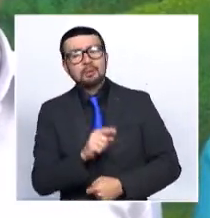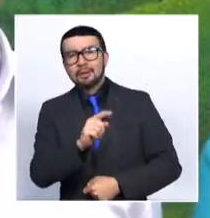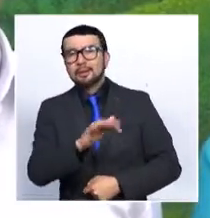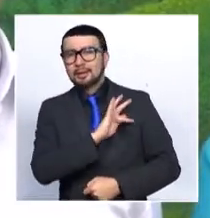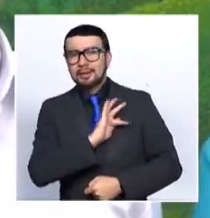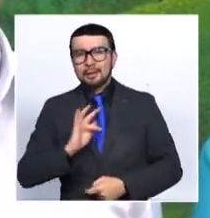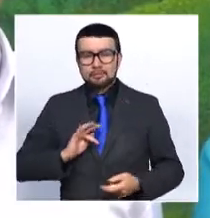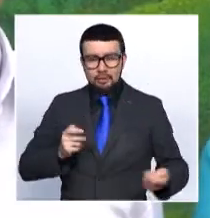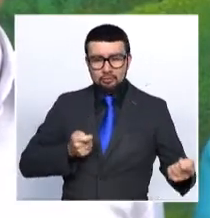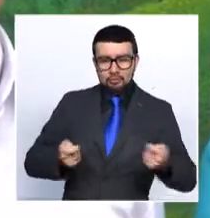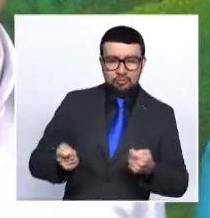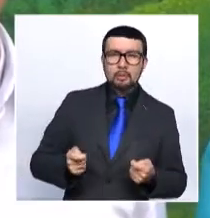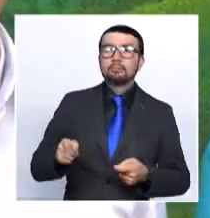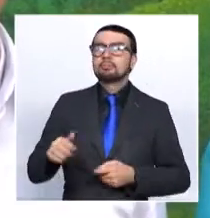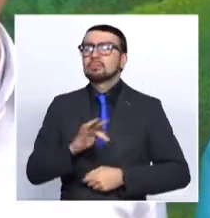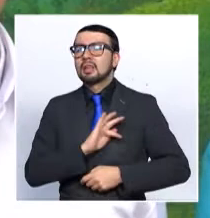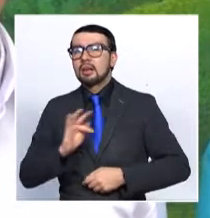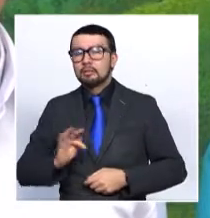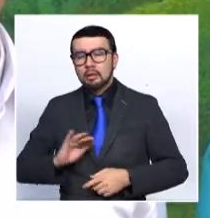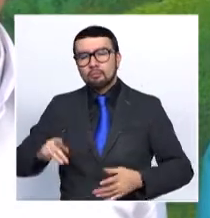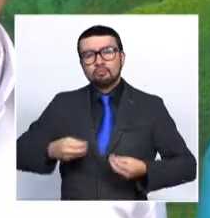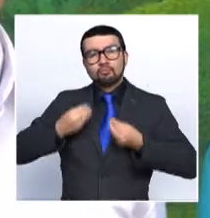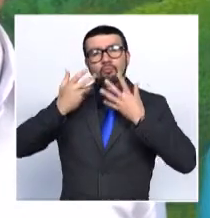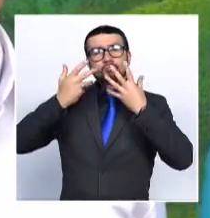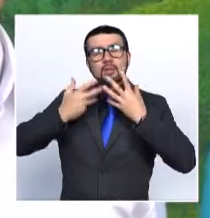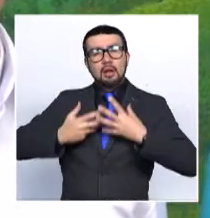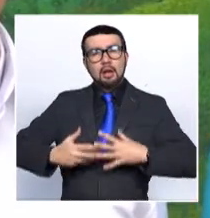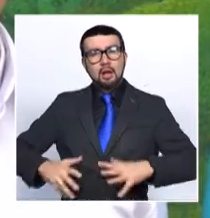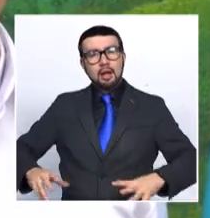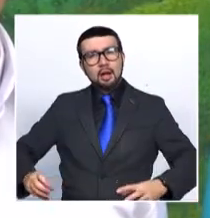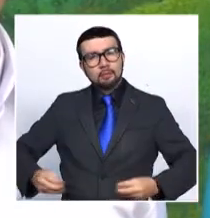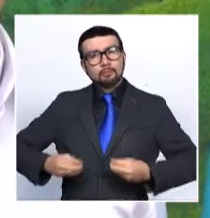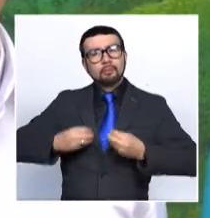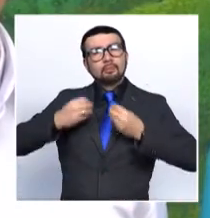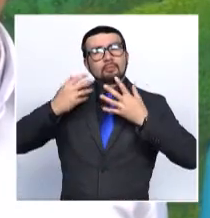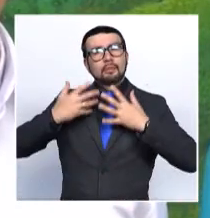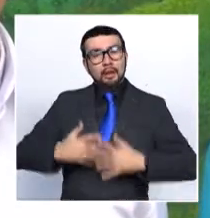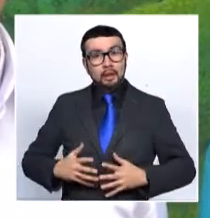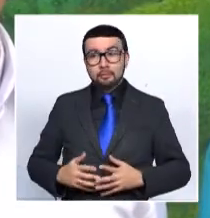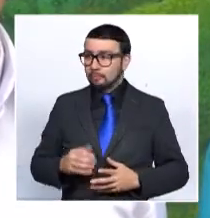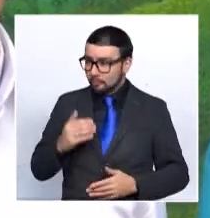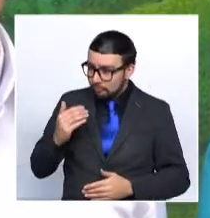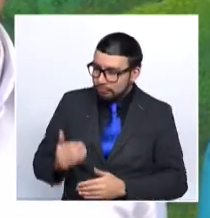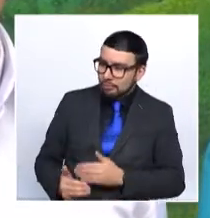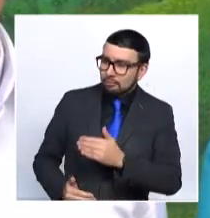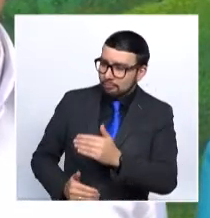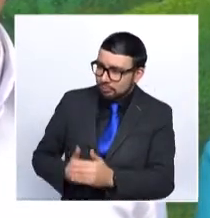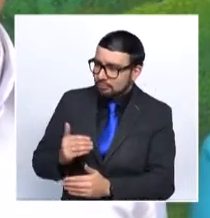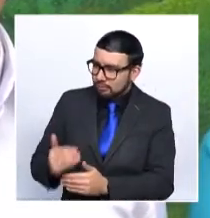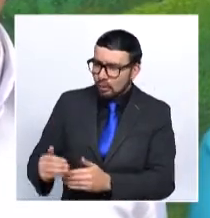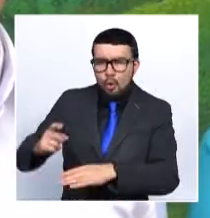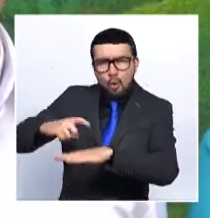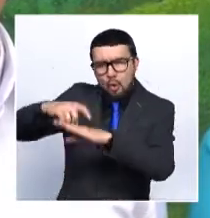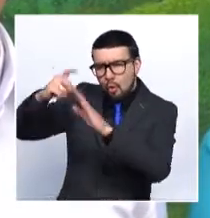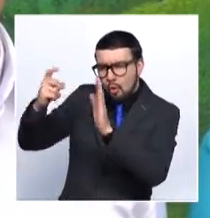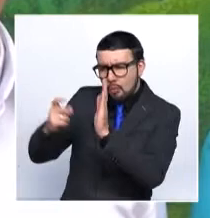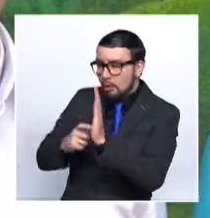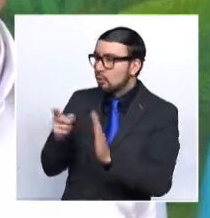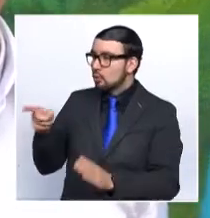terapia respiratoria, a la terapia manual, etcétera, de manera que la preparación del paciente para que tenga una integralidad en su manejo del